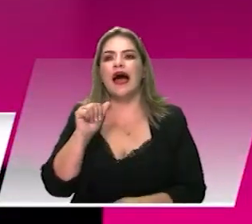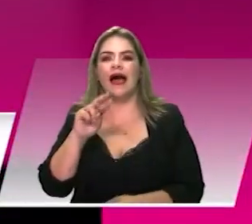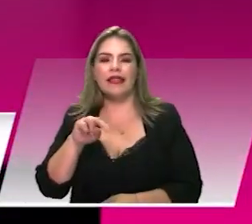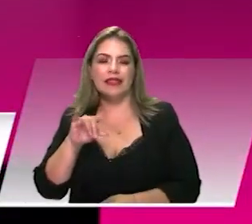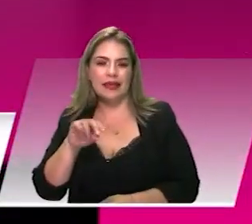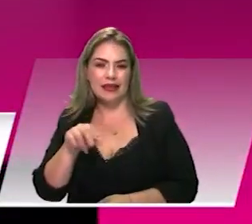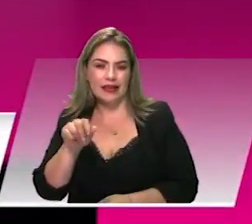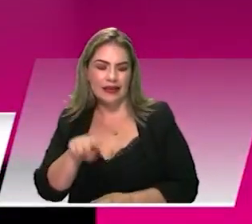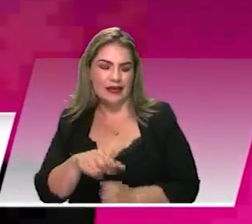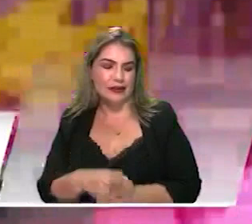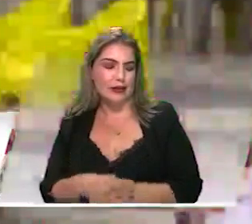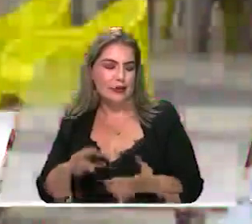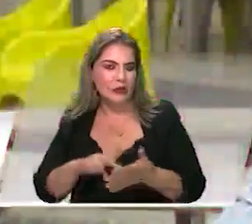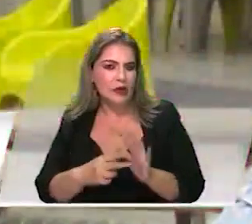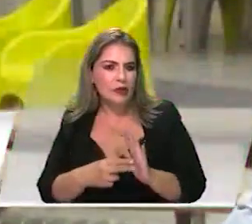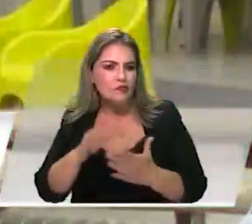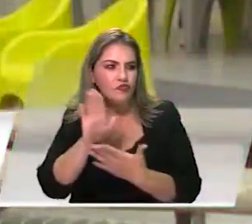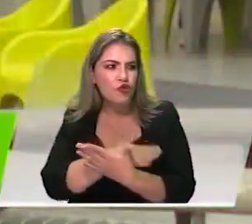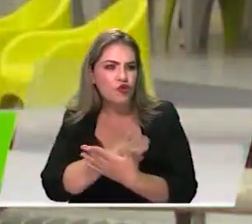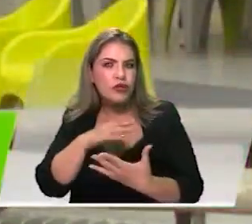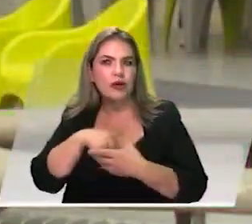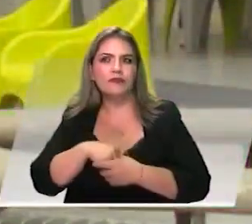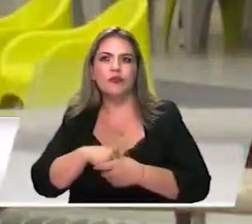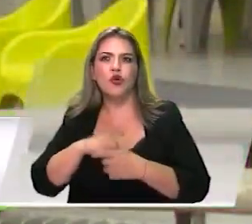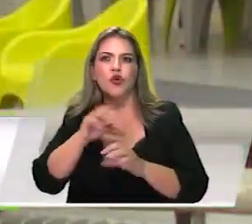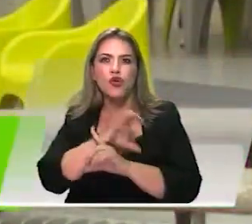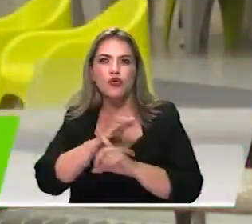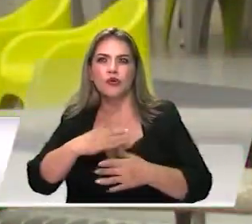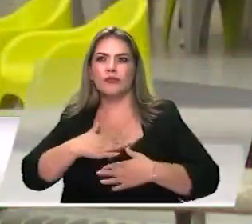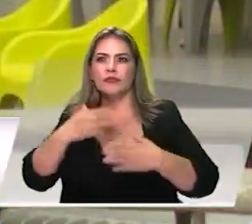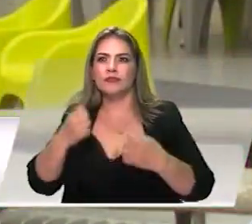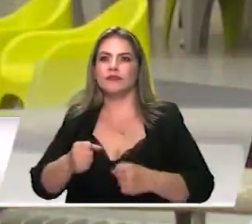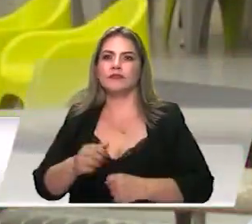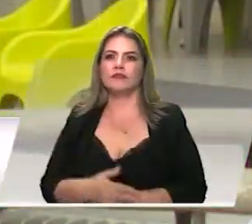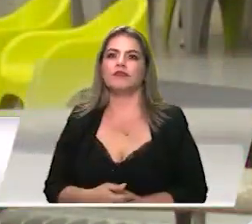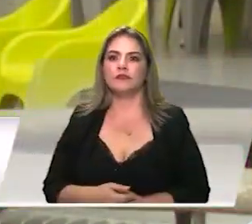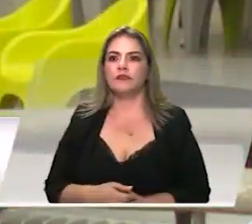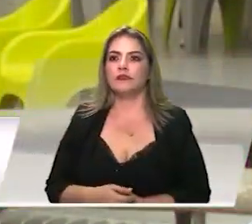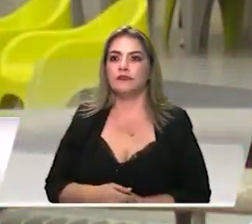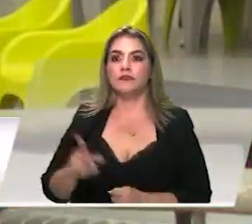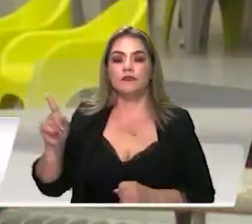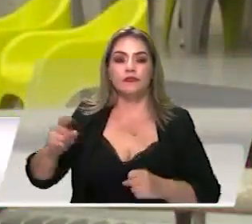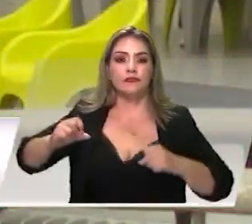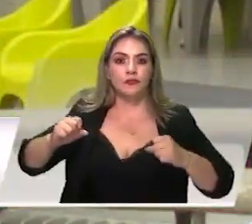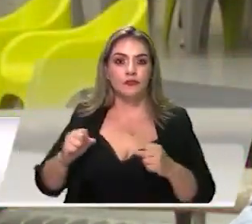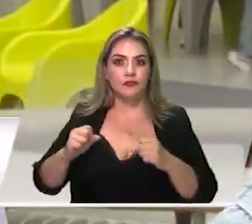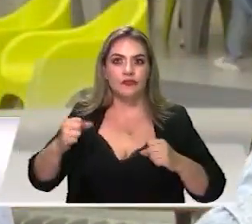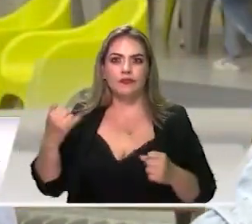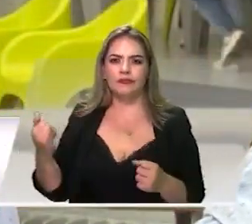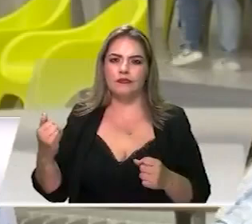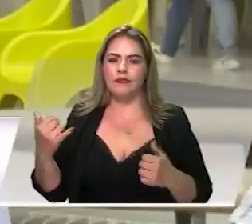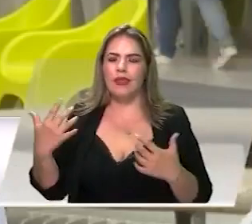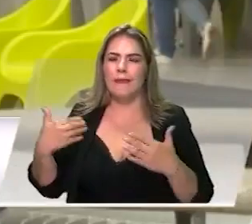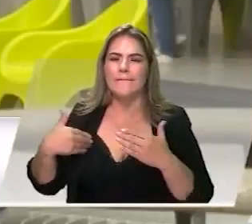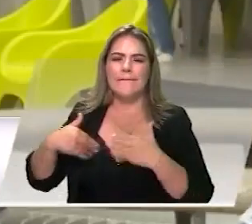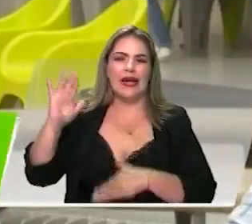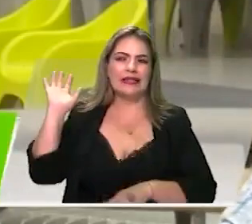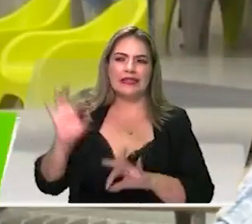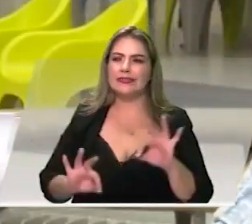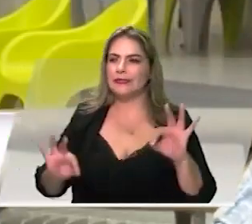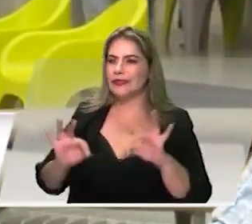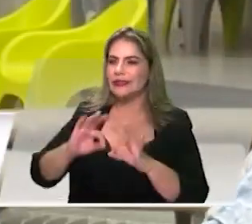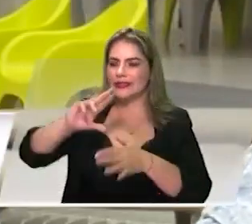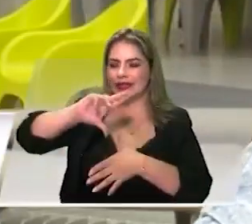nuestra música y folclore. Filbo en Bogotá es seguramente la feria más importante que tenemos en Latinoamérica, es una de las